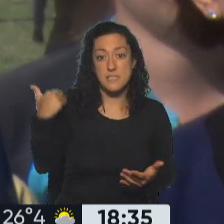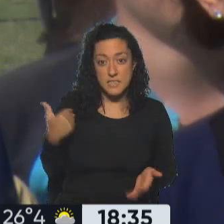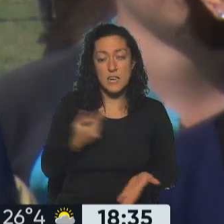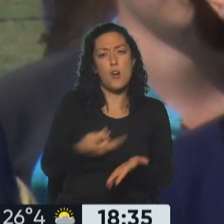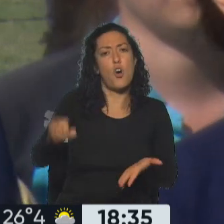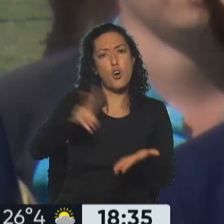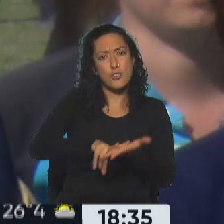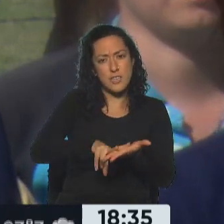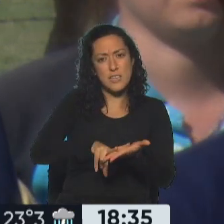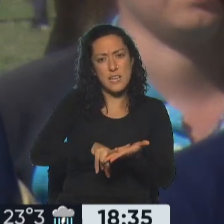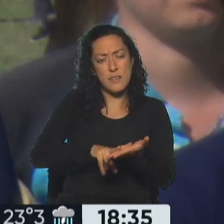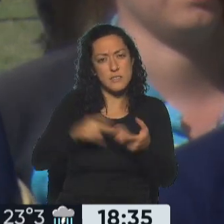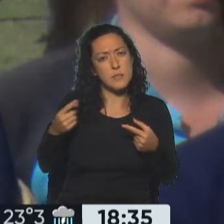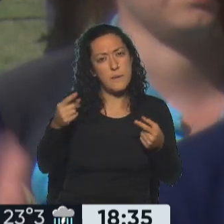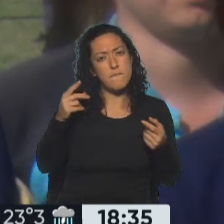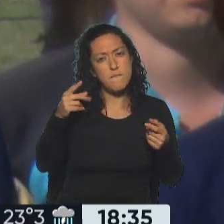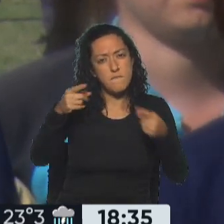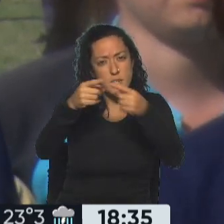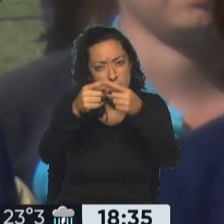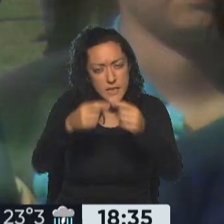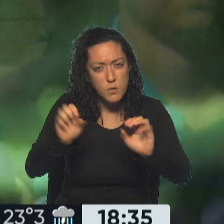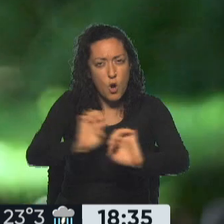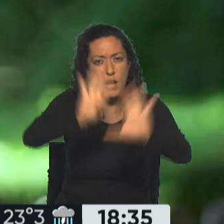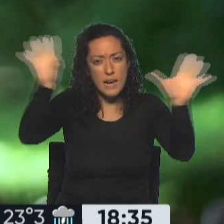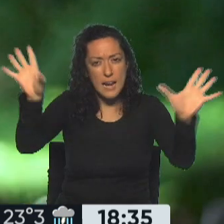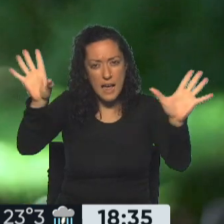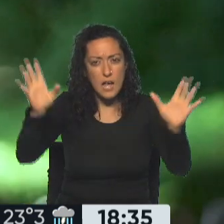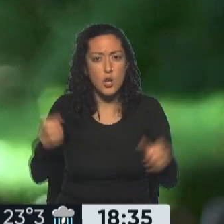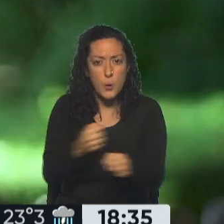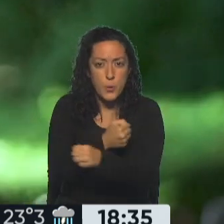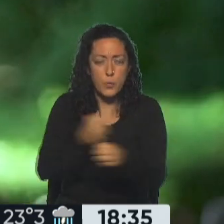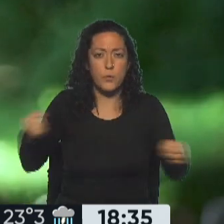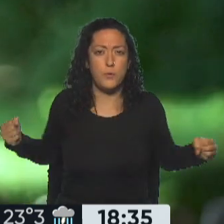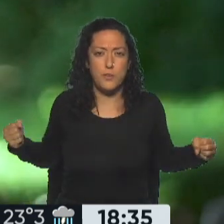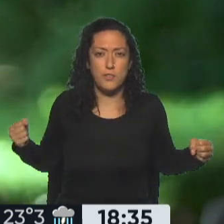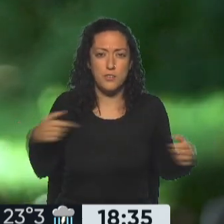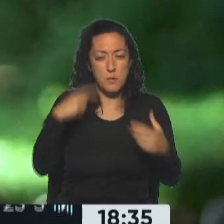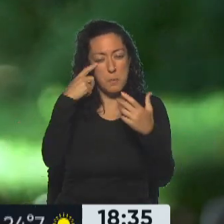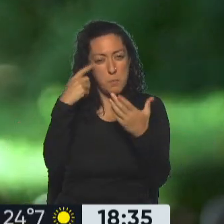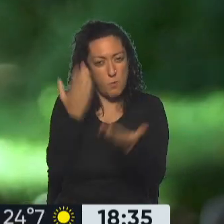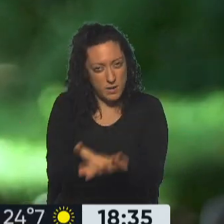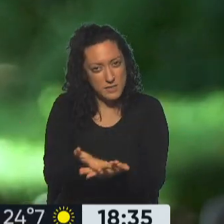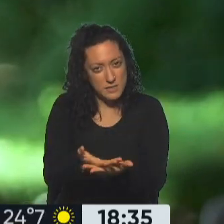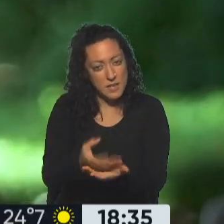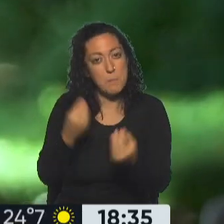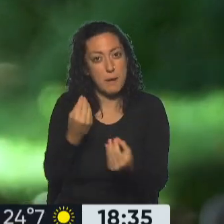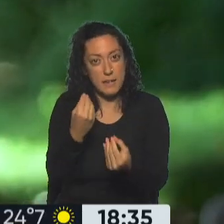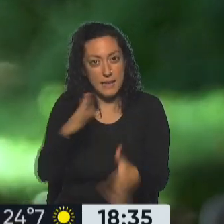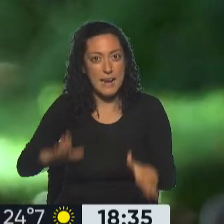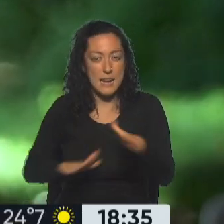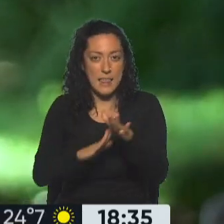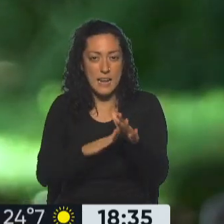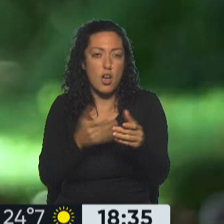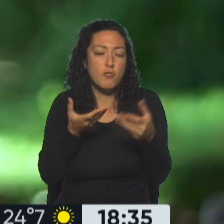más mostró su visión su Claridad su valentía para llevar adelante un liderazgo yo diría